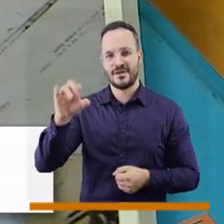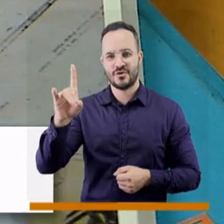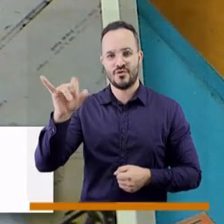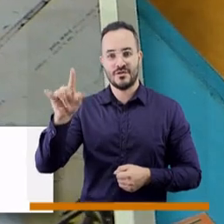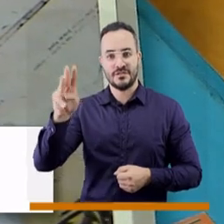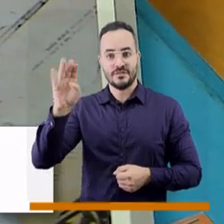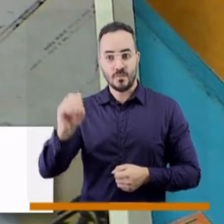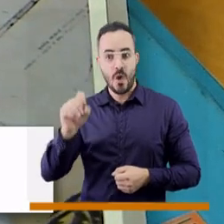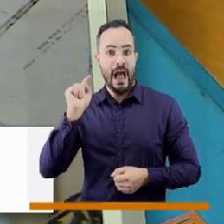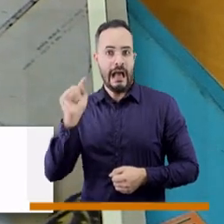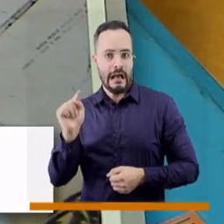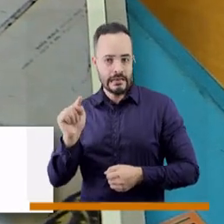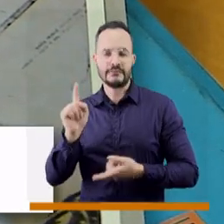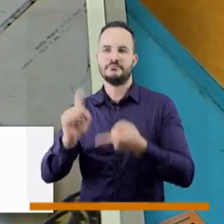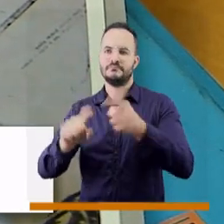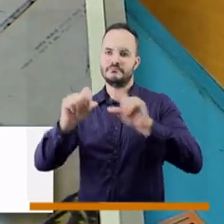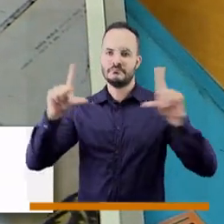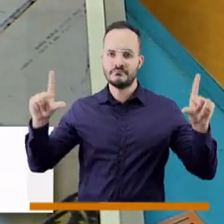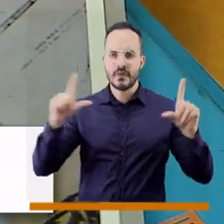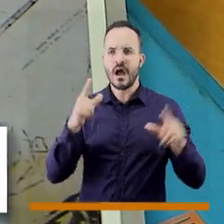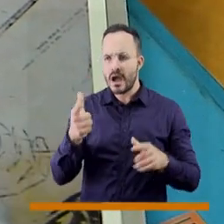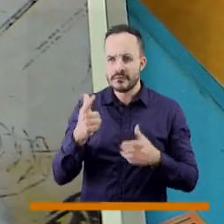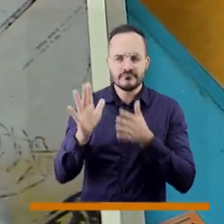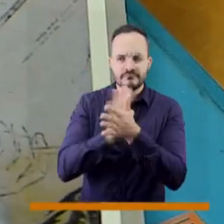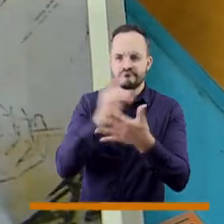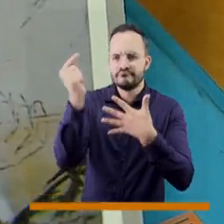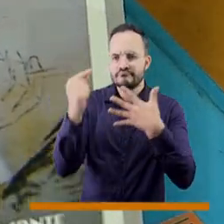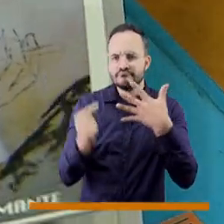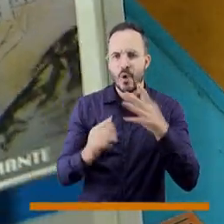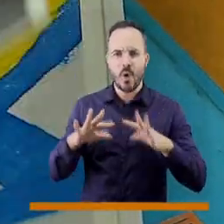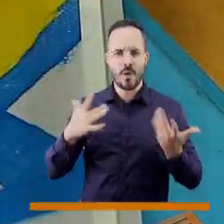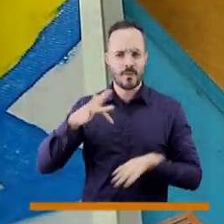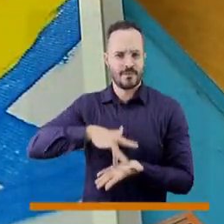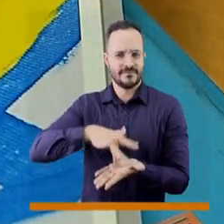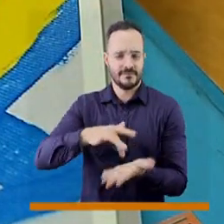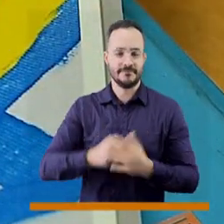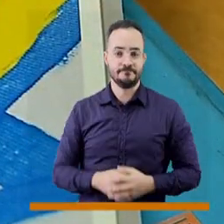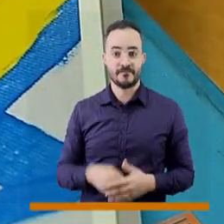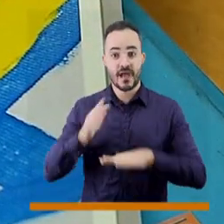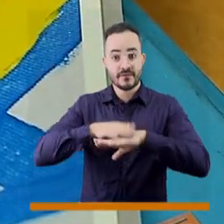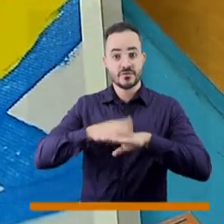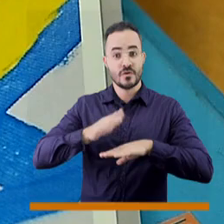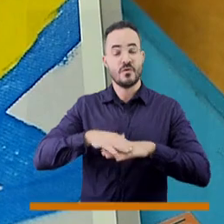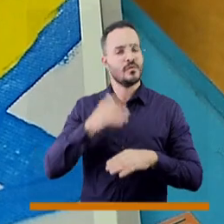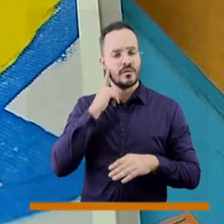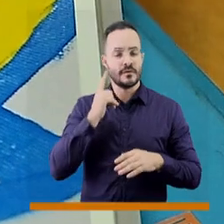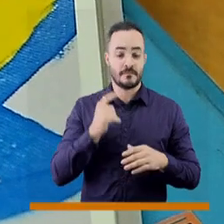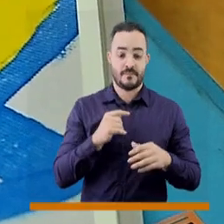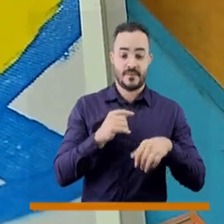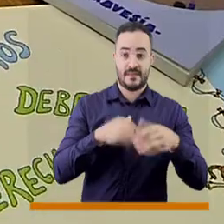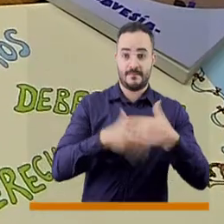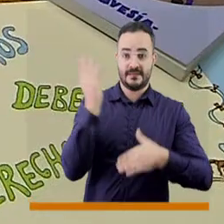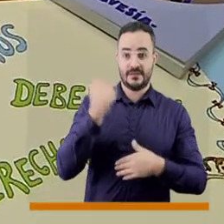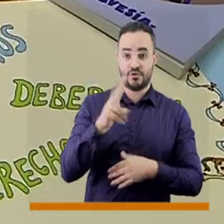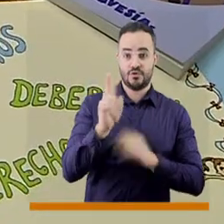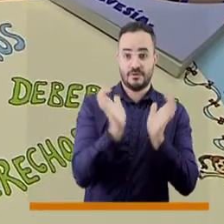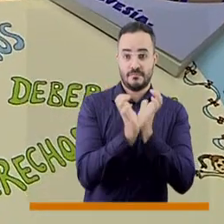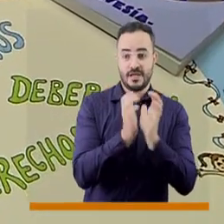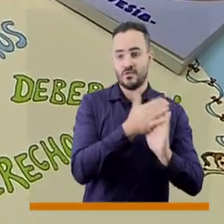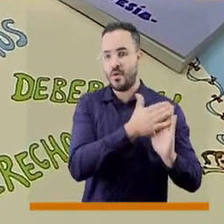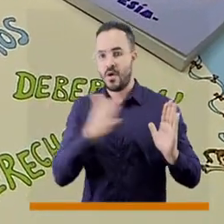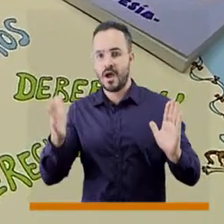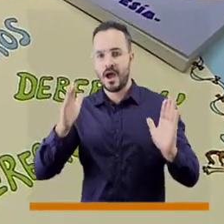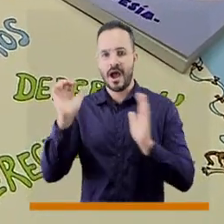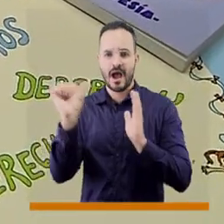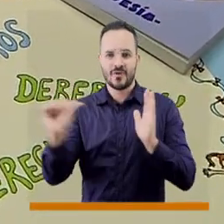www.medellin.gov.co/premio-periodismo, y allí pueden encontrar los términos de participación. Es muy importante que tengan en cuenta que el plazo de postulación va desde